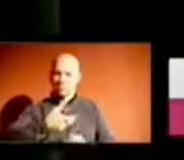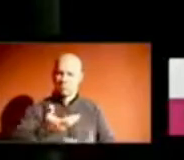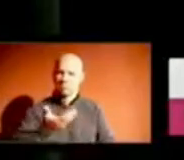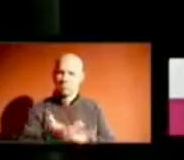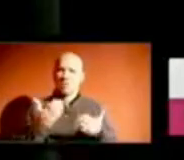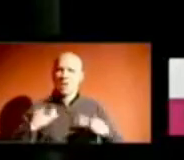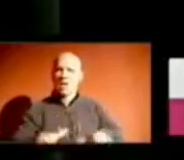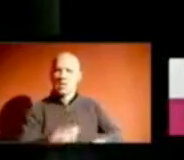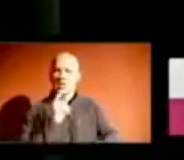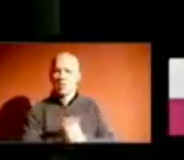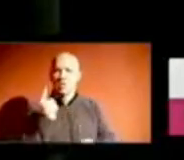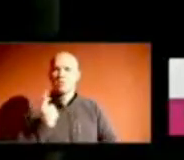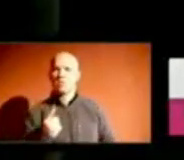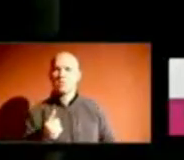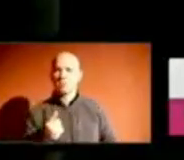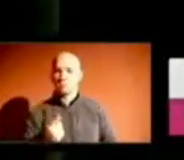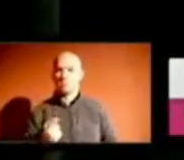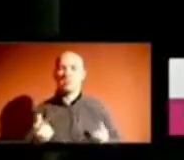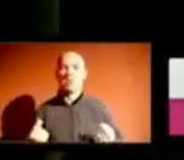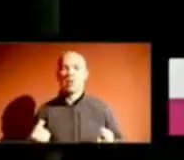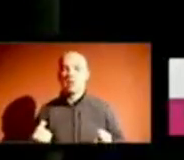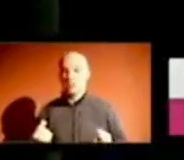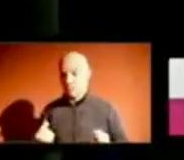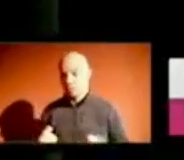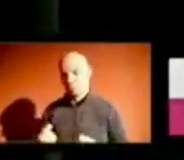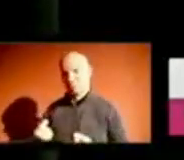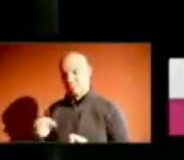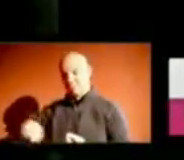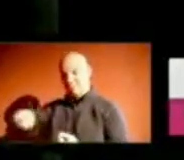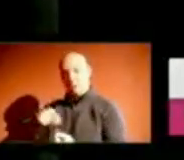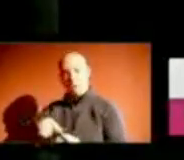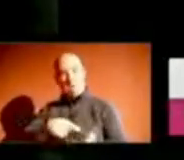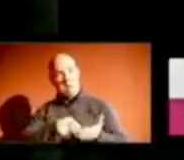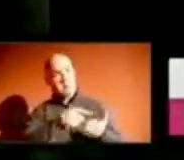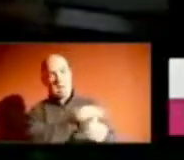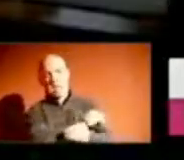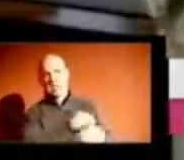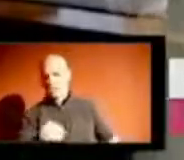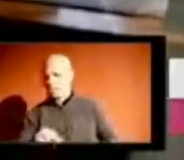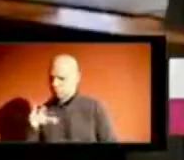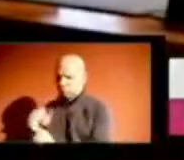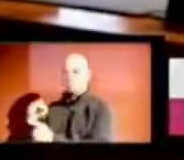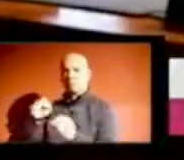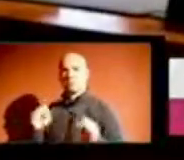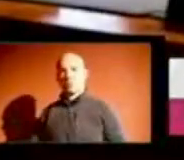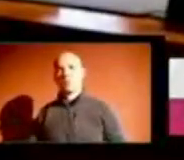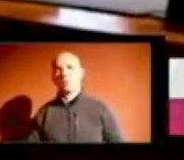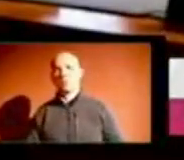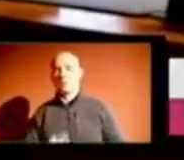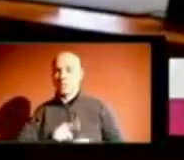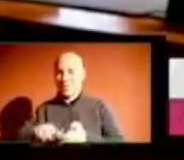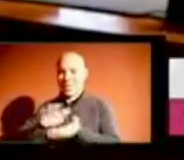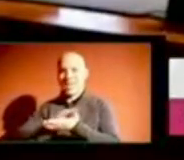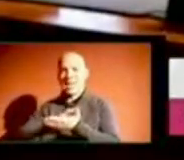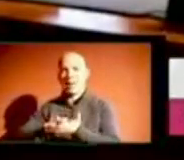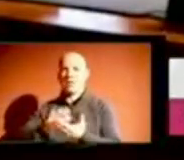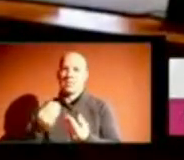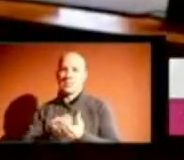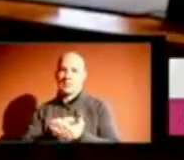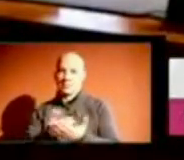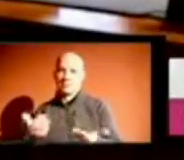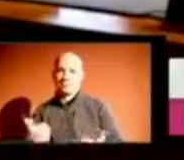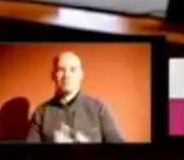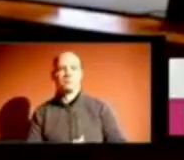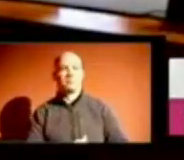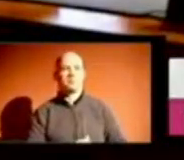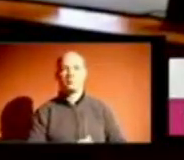evasión contributiva y el lavado de dinero. Gracias. Muchísimas gracias a los tres. Gracias por aceptar nuestra invitación. Y saben